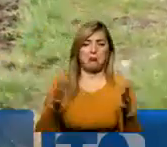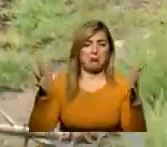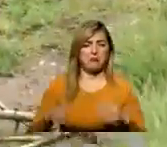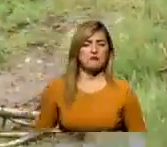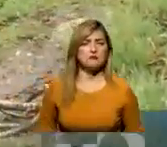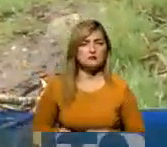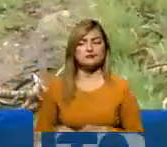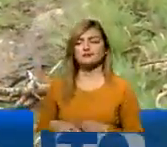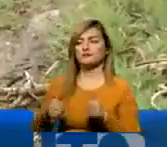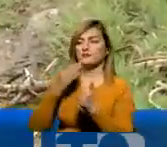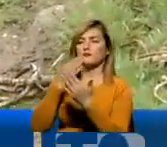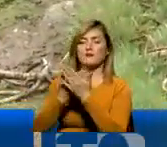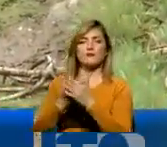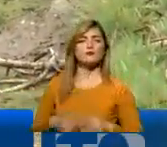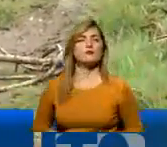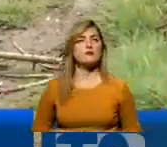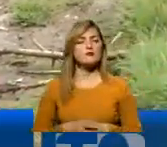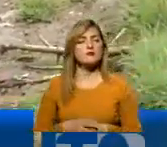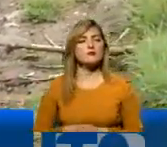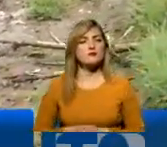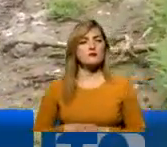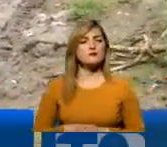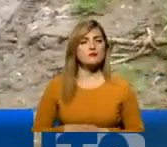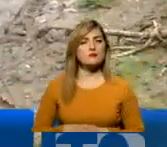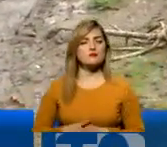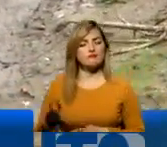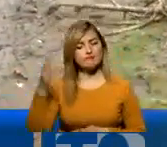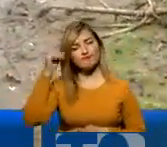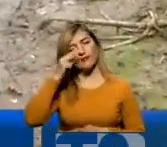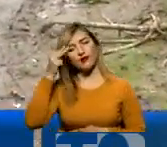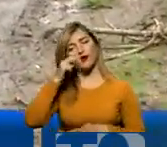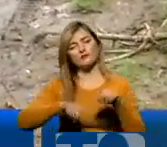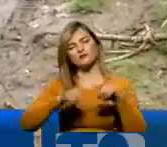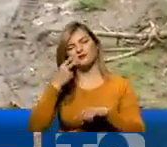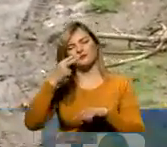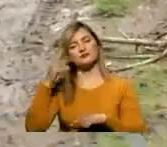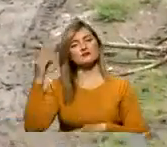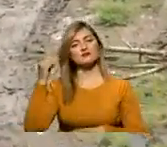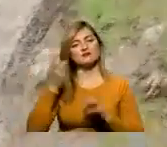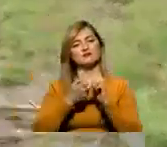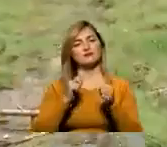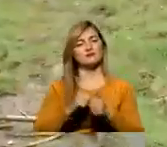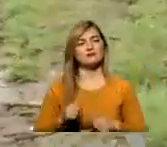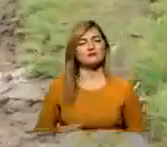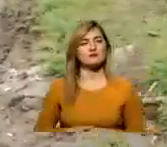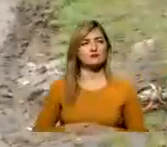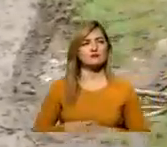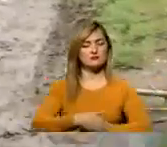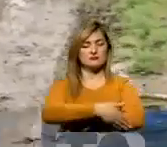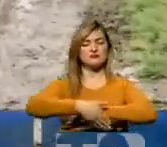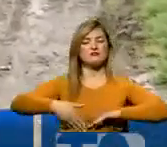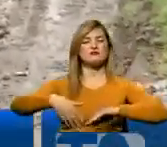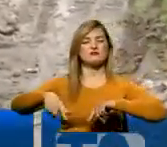obra. Listo, muchísimas gracias. Ya escuchamos, Helen, amigos televidentes, sobre los problemas que tienen los moradores de